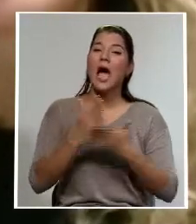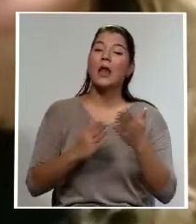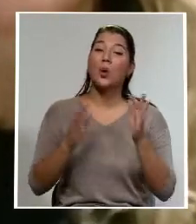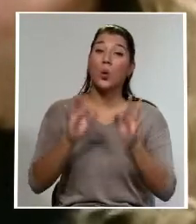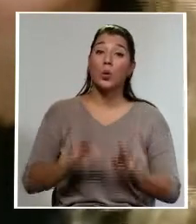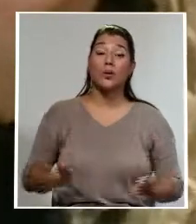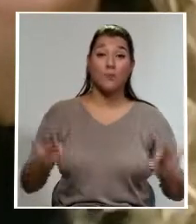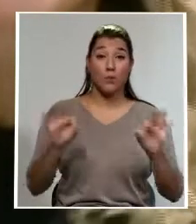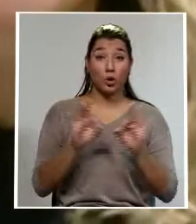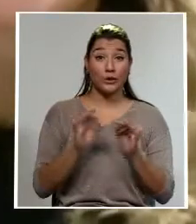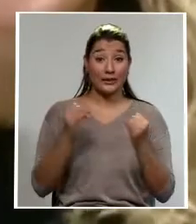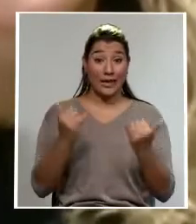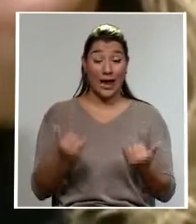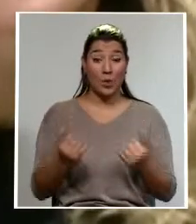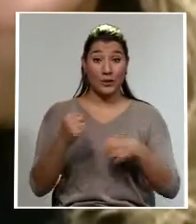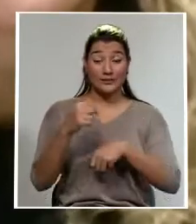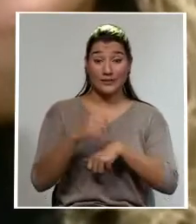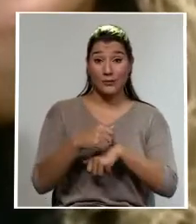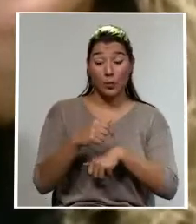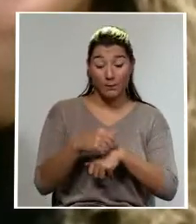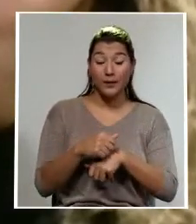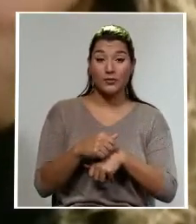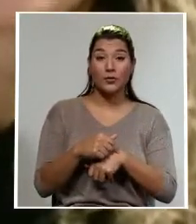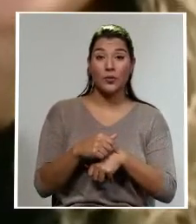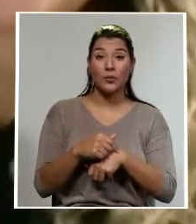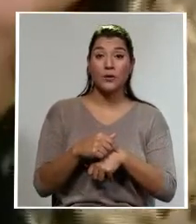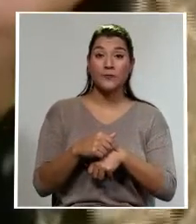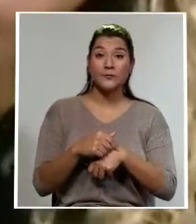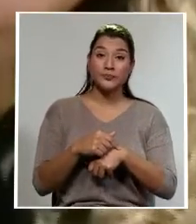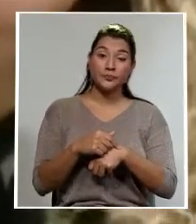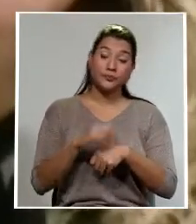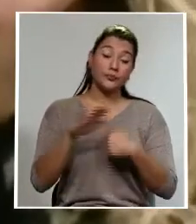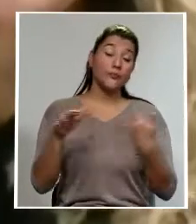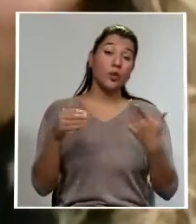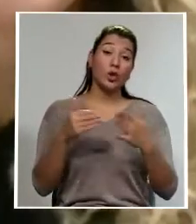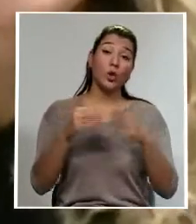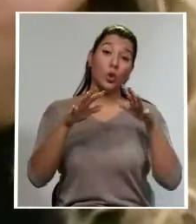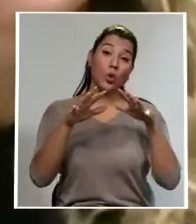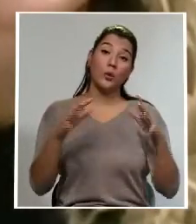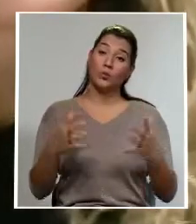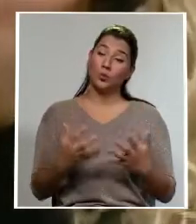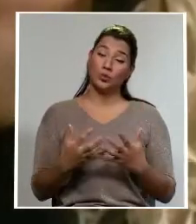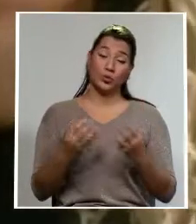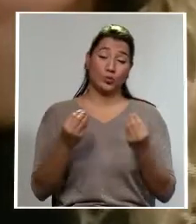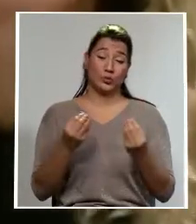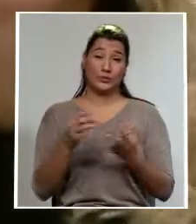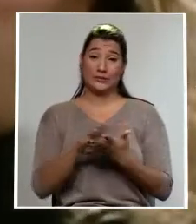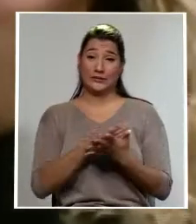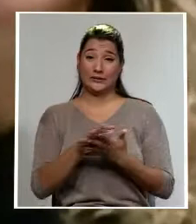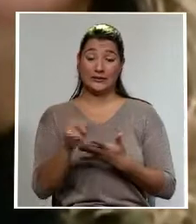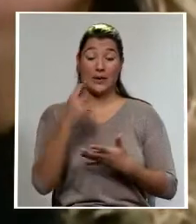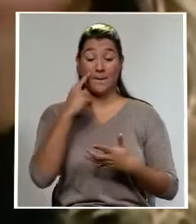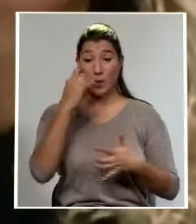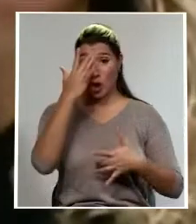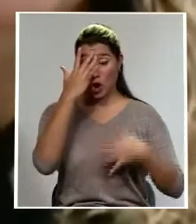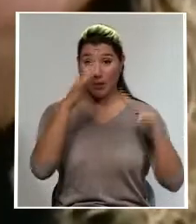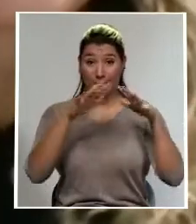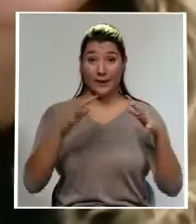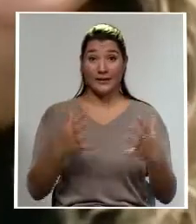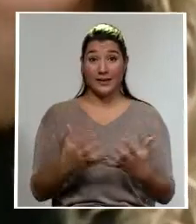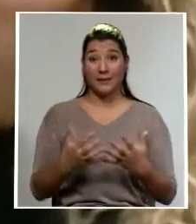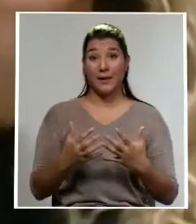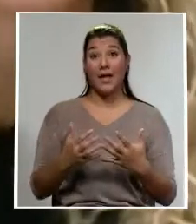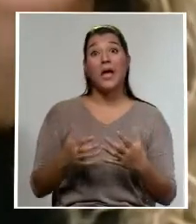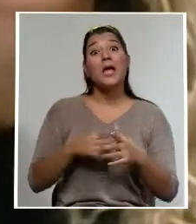en el que el mundo entero atraviesa pues el desastre a partir de la pandemia, además ayuda a la mitigación